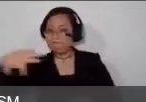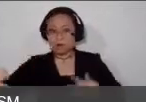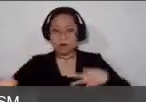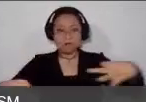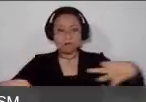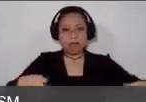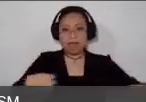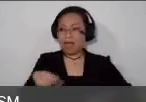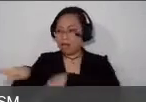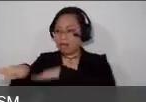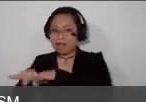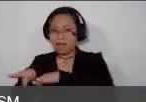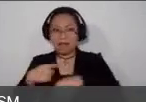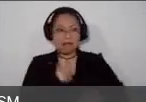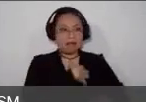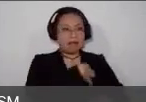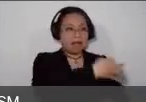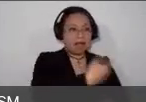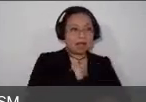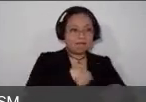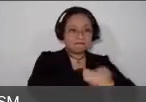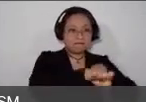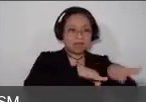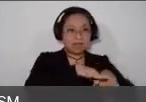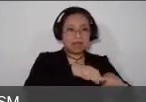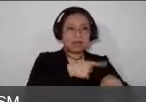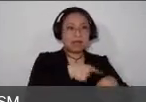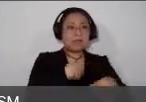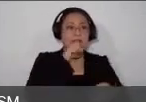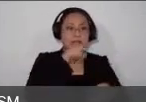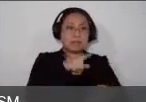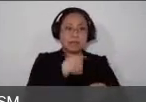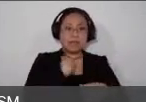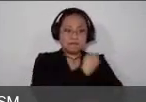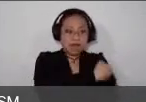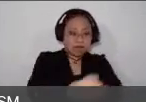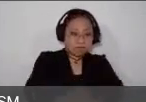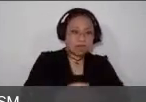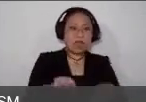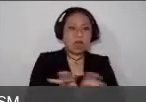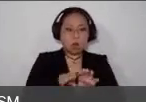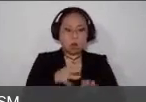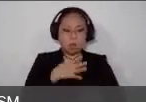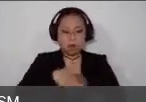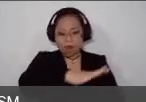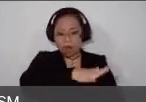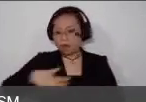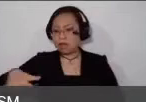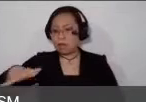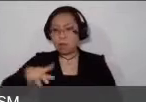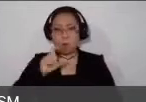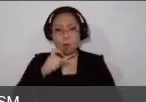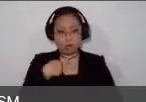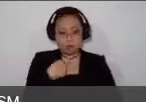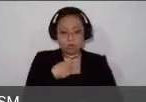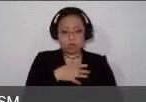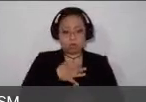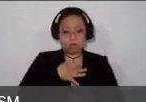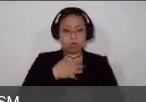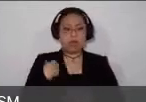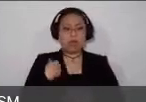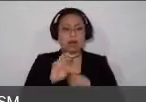a nuestra familia porque cuando uno trabaja tanto la muerte como la he trabajado yo